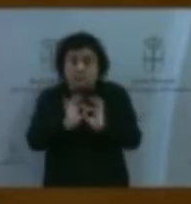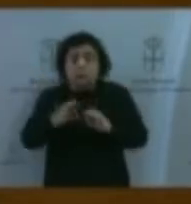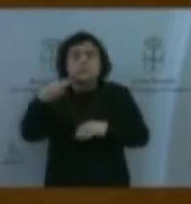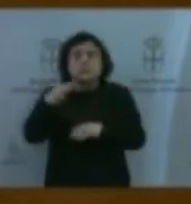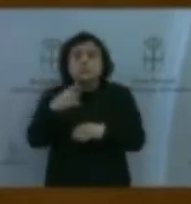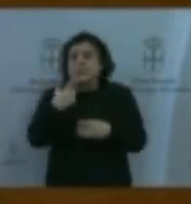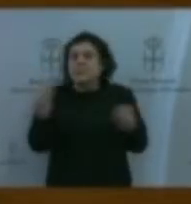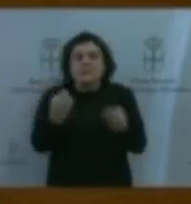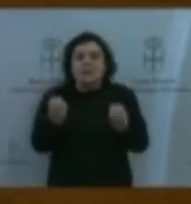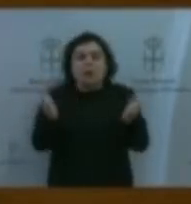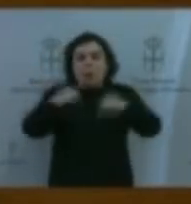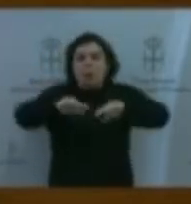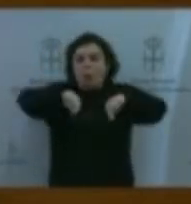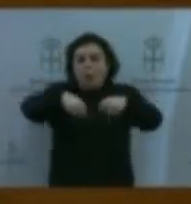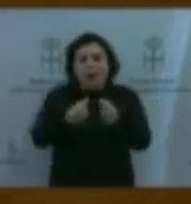y no de forma.